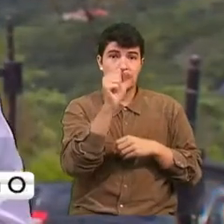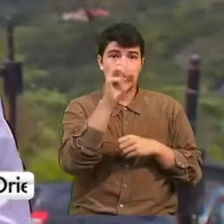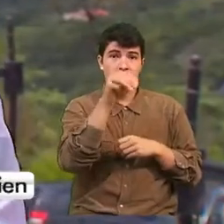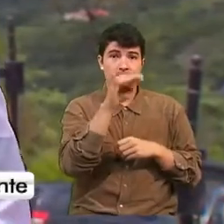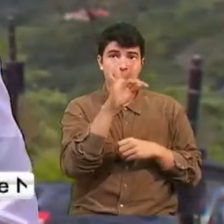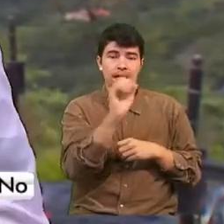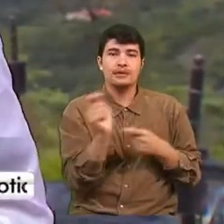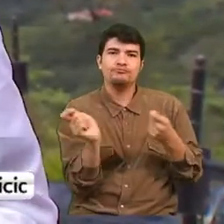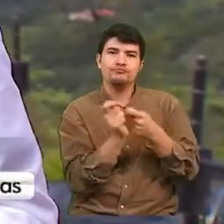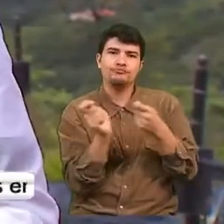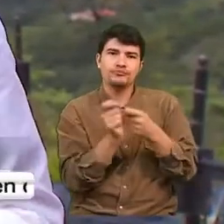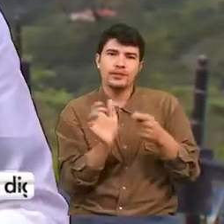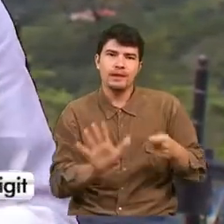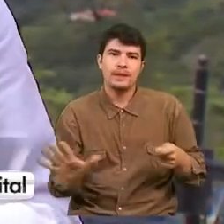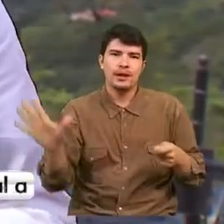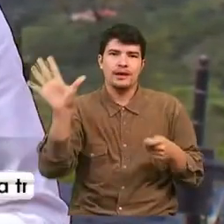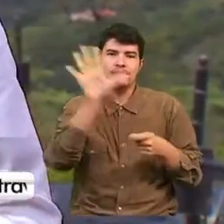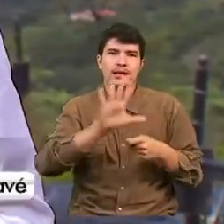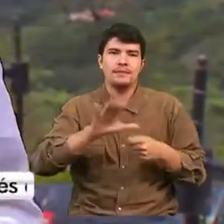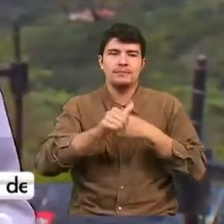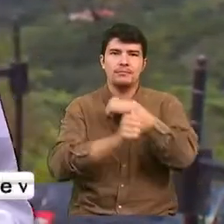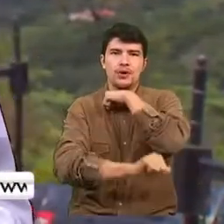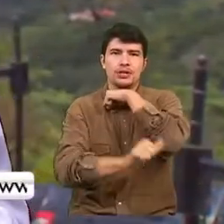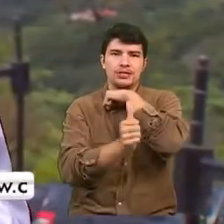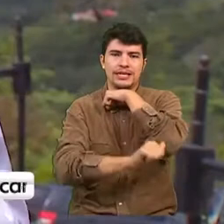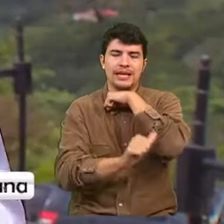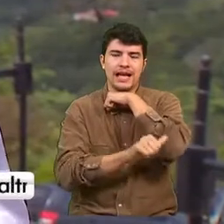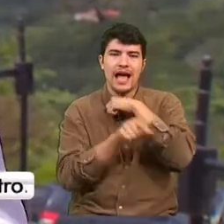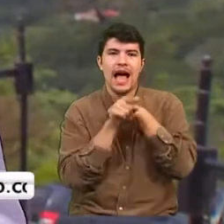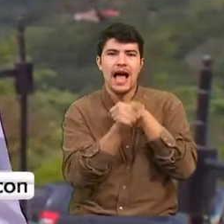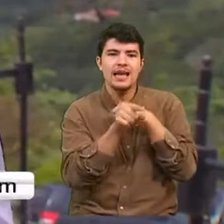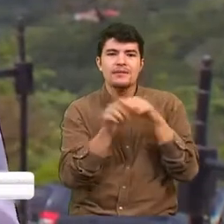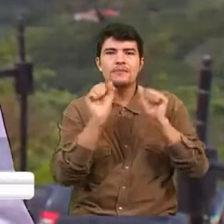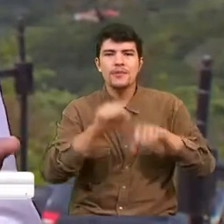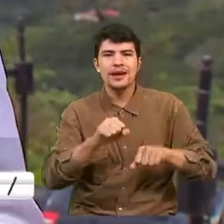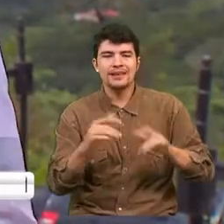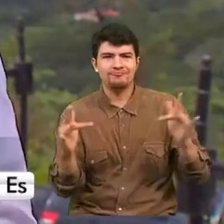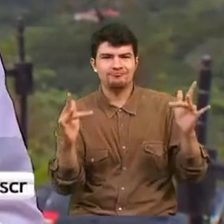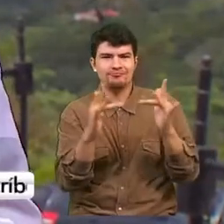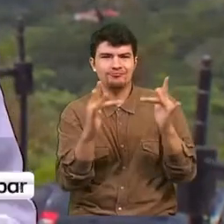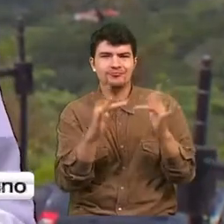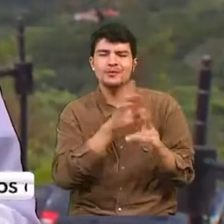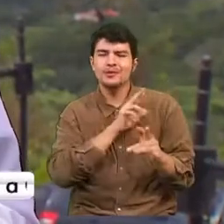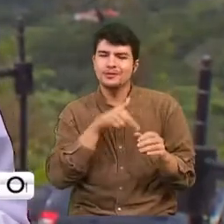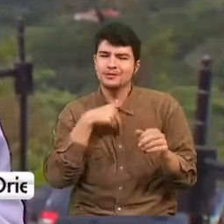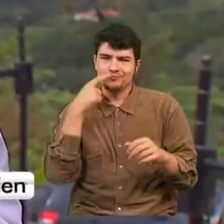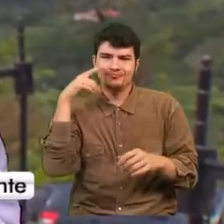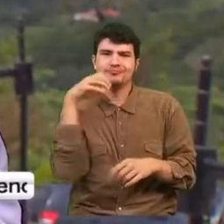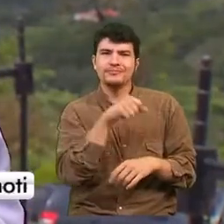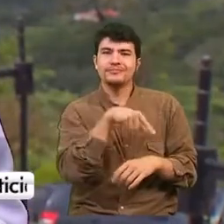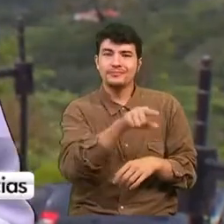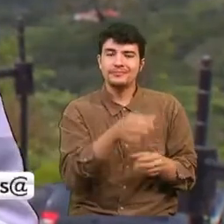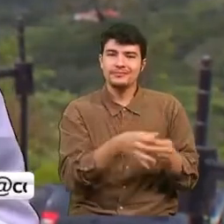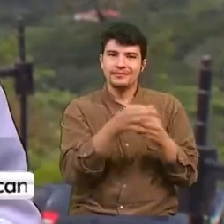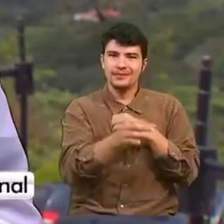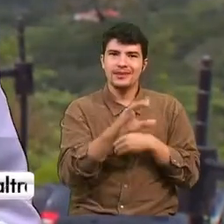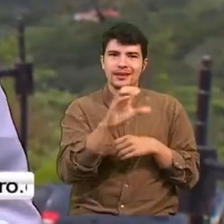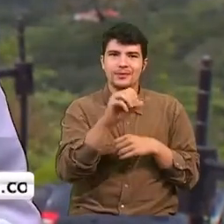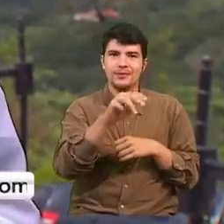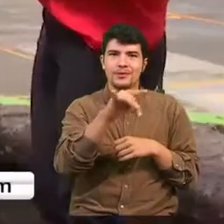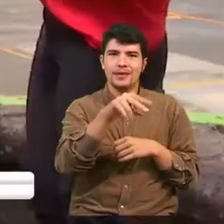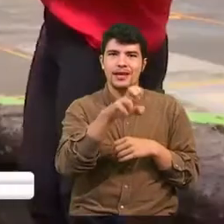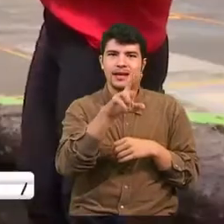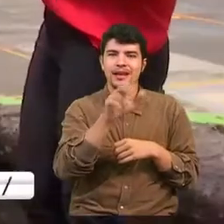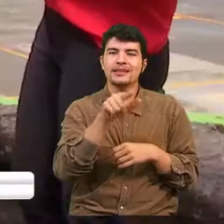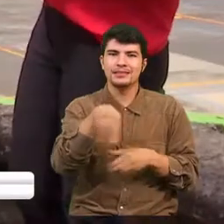con el departamento de Boyacá y desde allí que nos podemos conectar van a ver qué vamos a descubrir en la provincia comunera en el municipio de